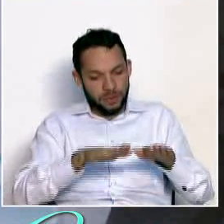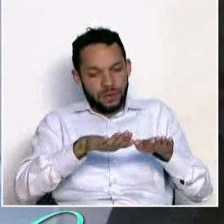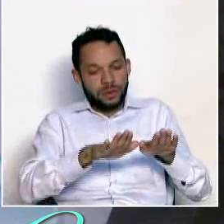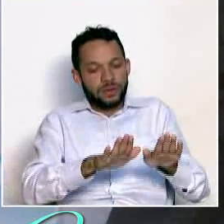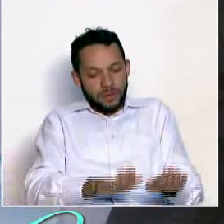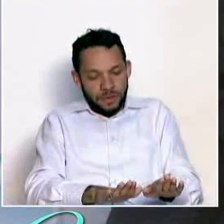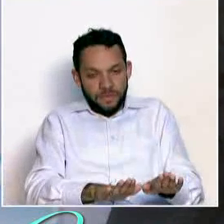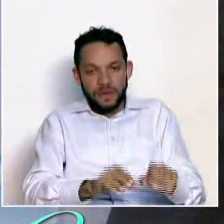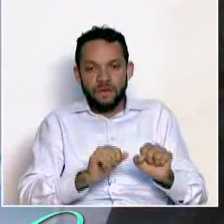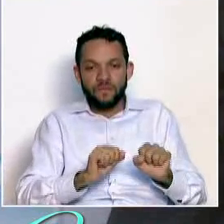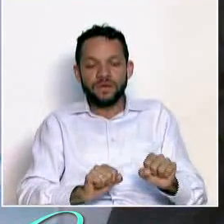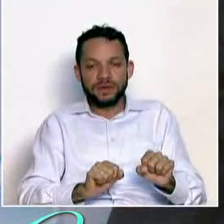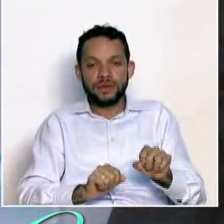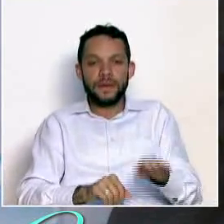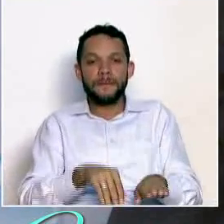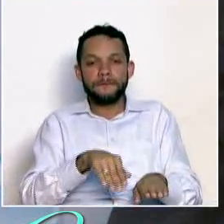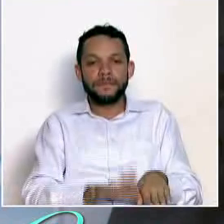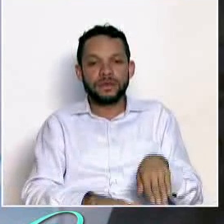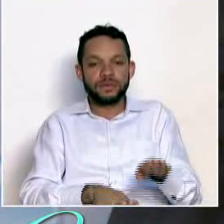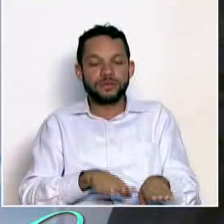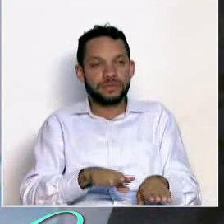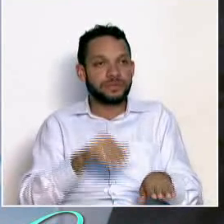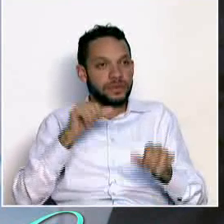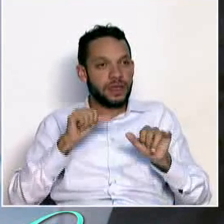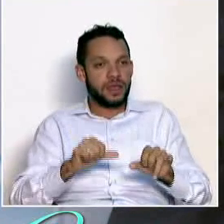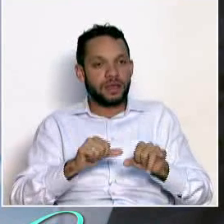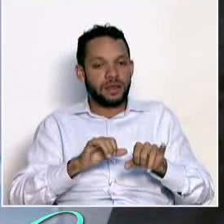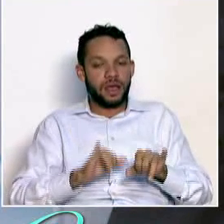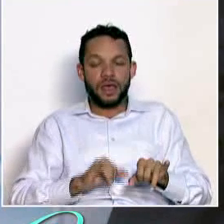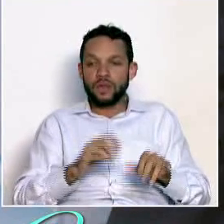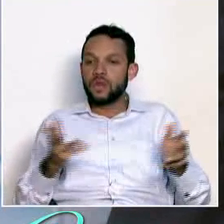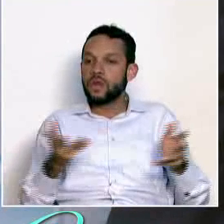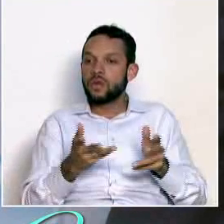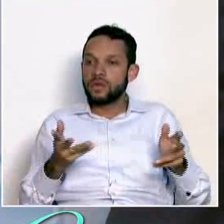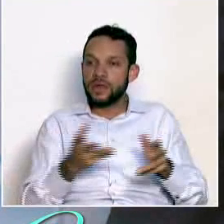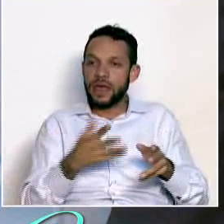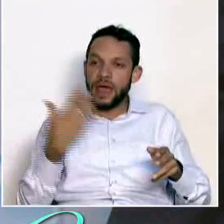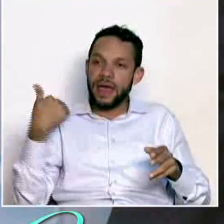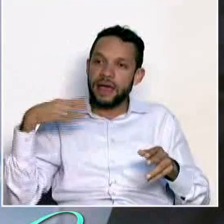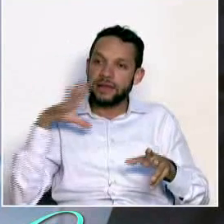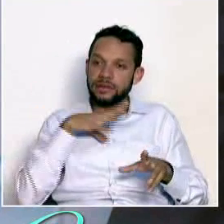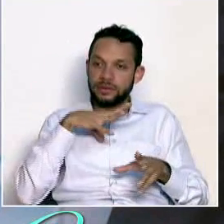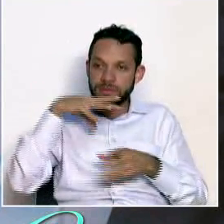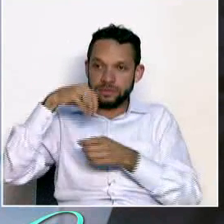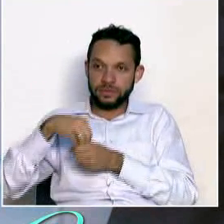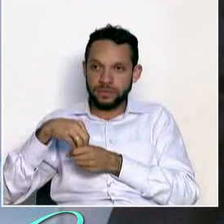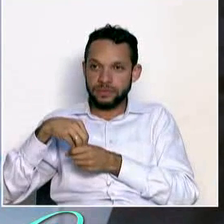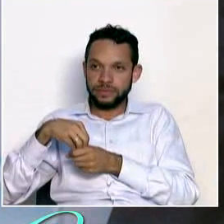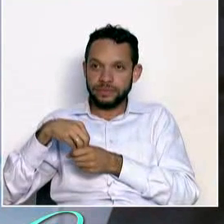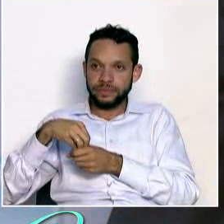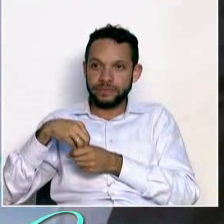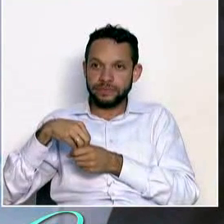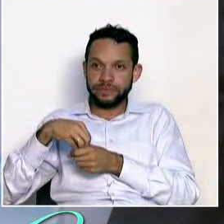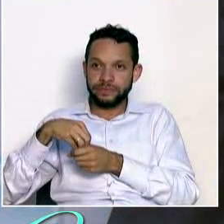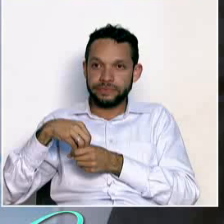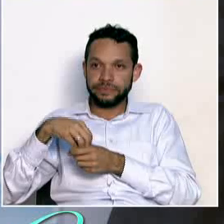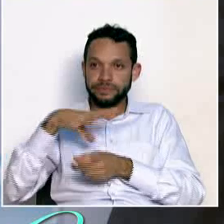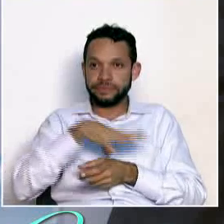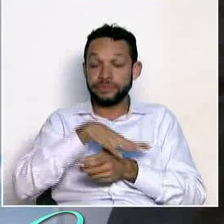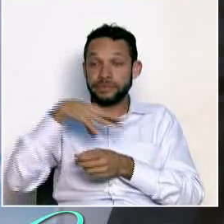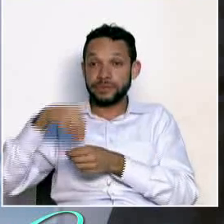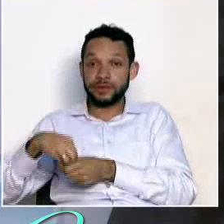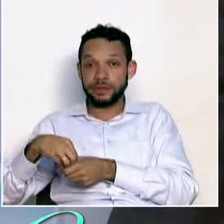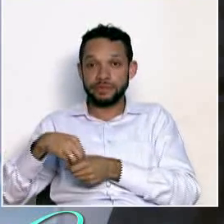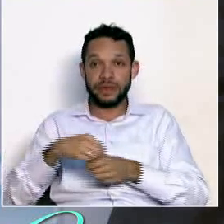con firmeza. El tiempo se detendrá en el momento de una vida del pasado.